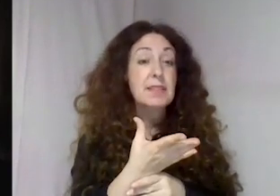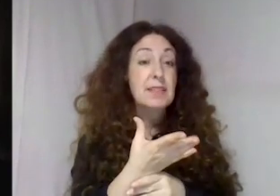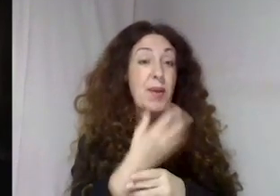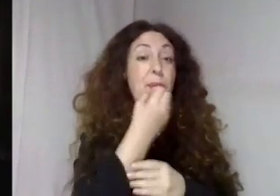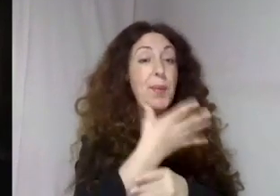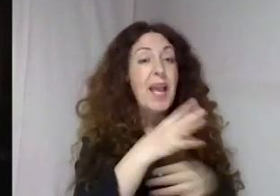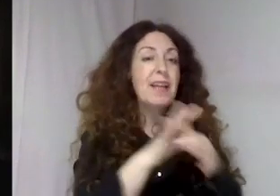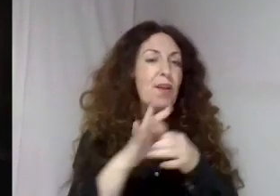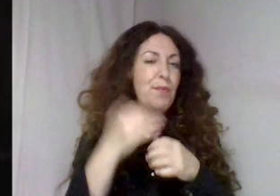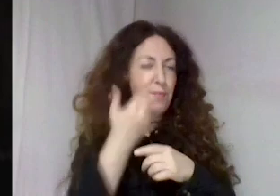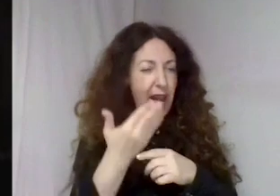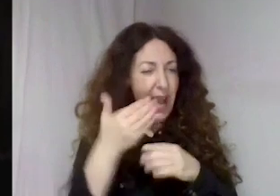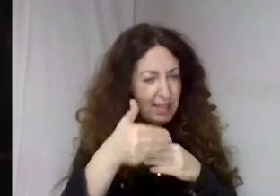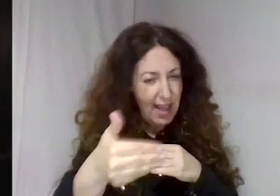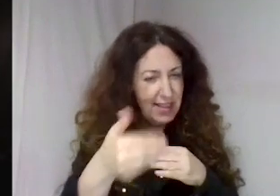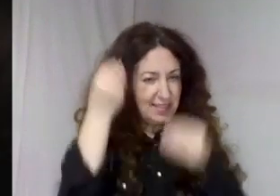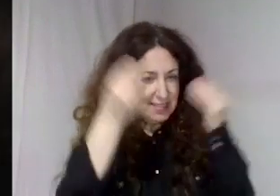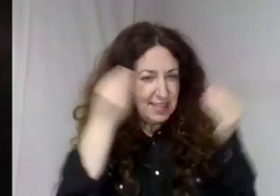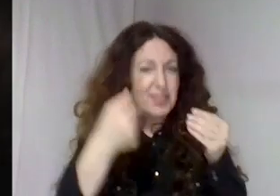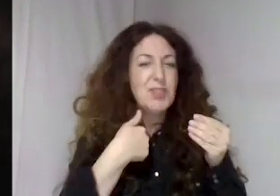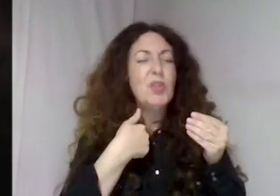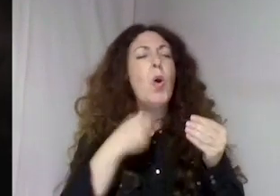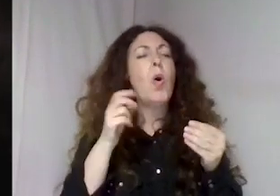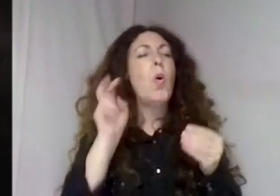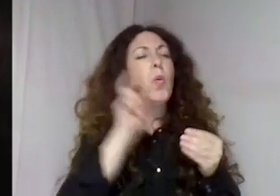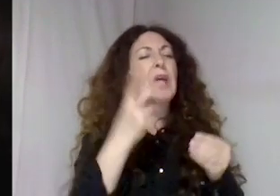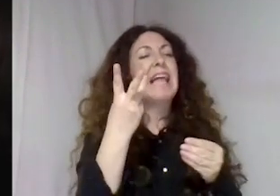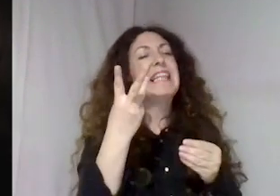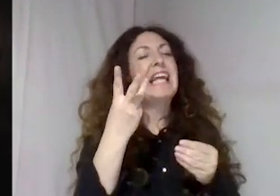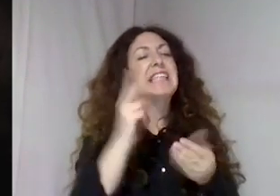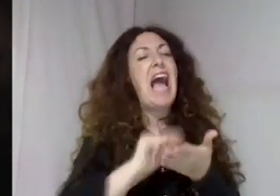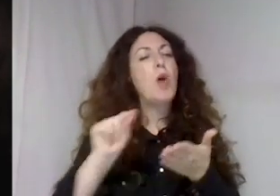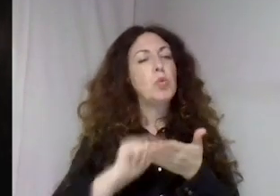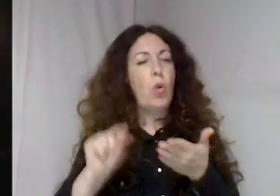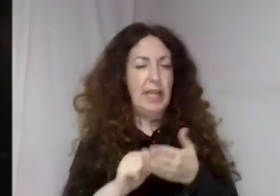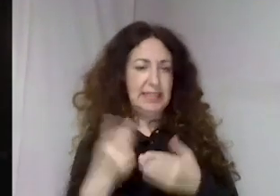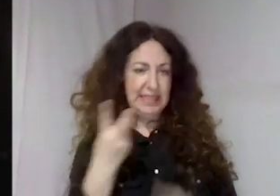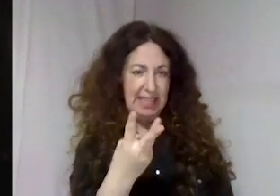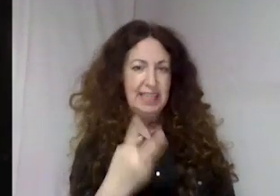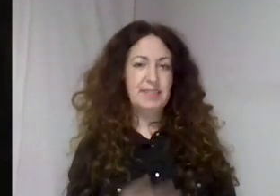La fealdad del bien, ¿no? Yo te encontraría tres autores.